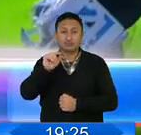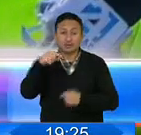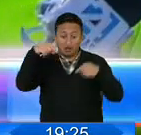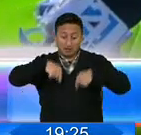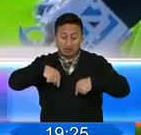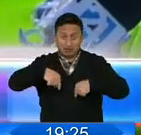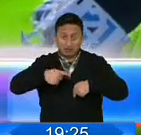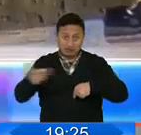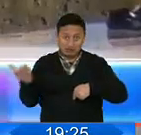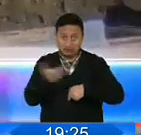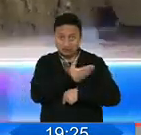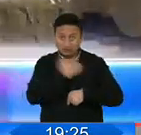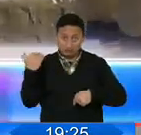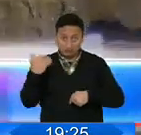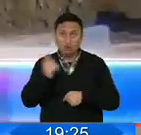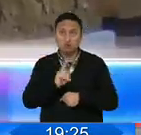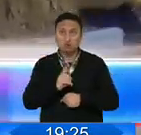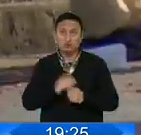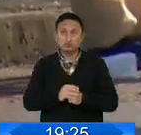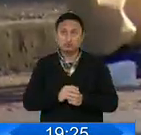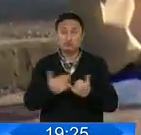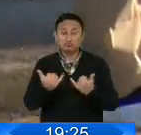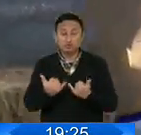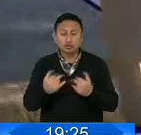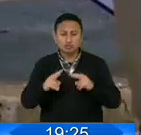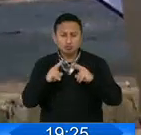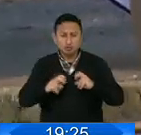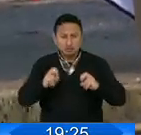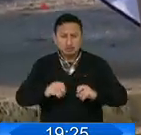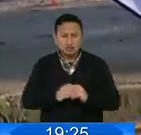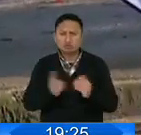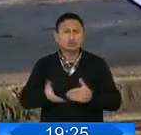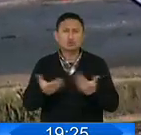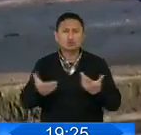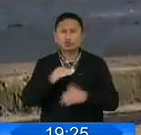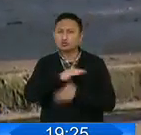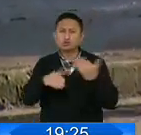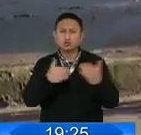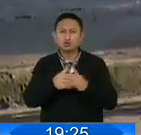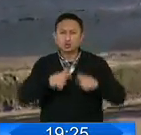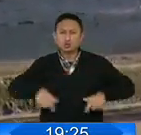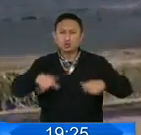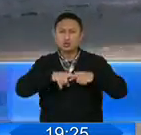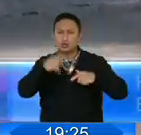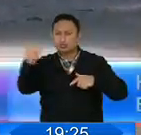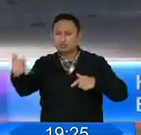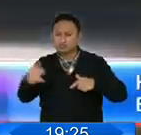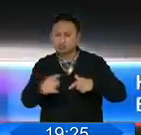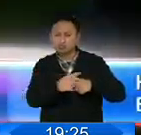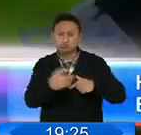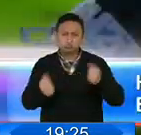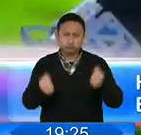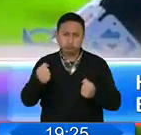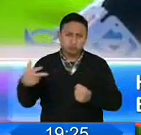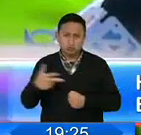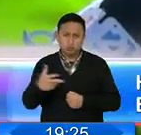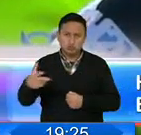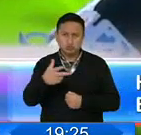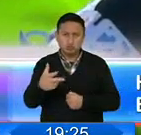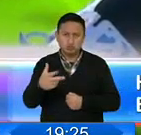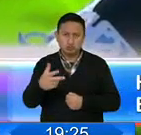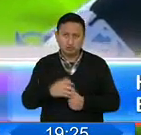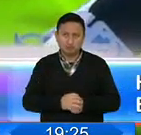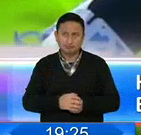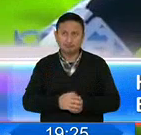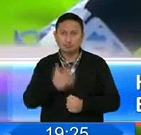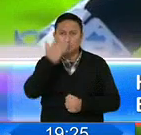se cometió el asesinato, por eso que estamos investigando toda esta ruta técnica, por dónde vino este vehículo, qué tipo de vehículo y por